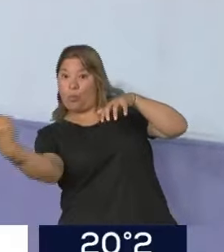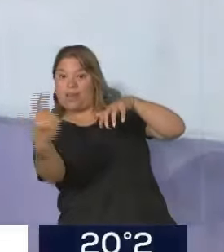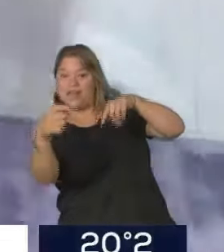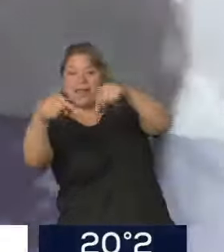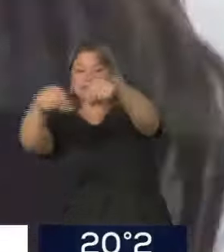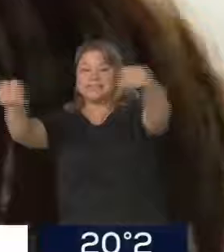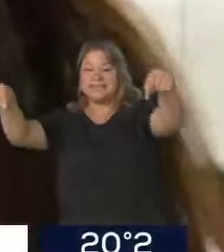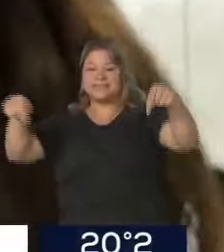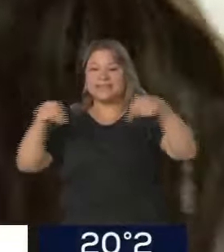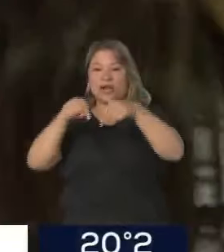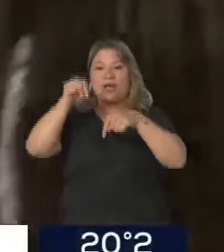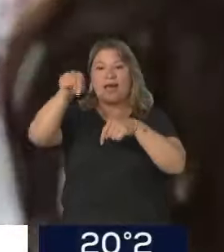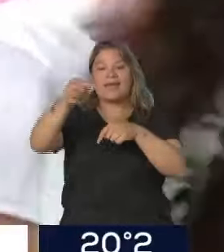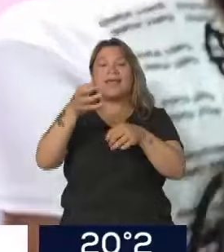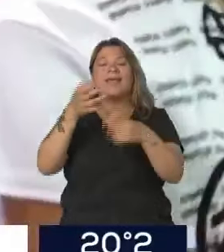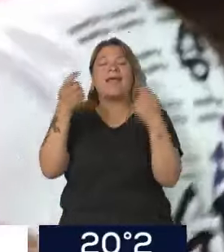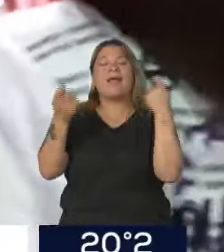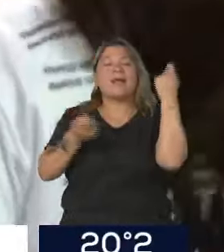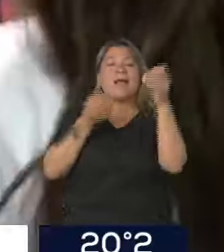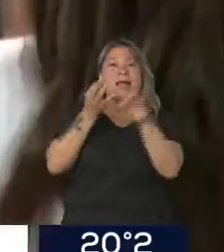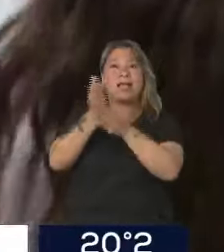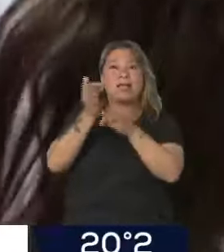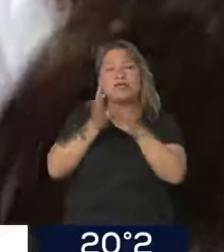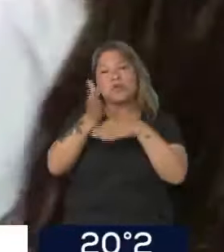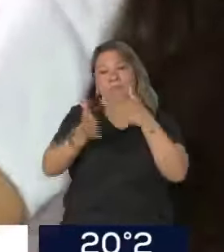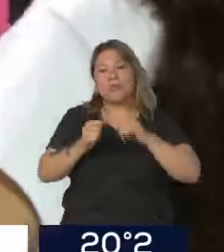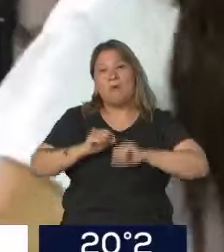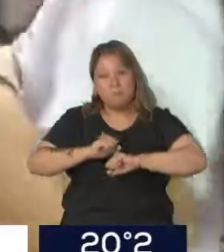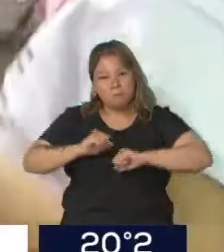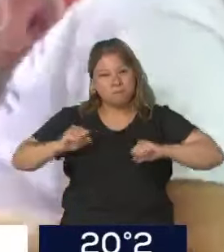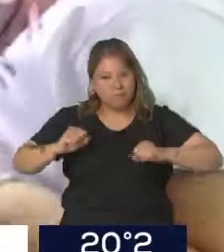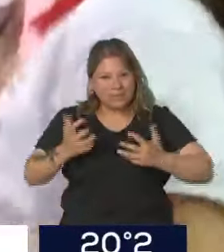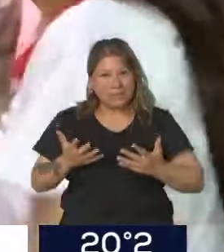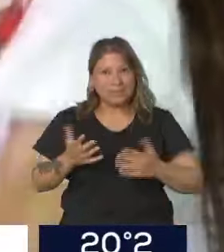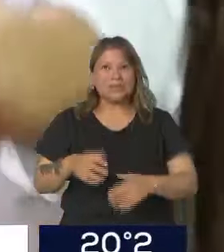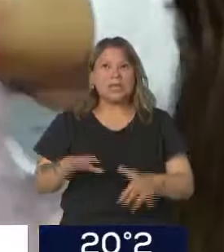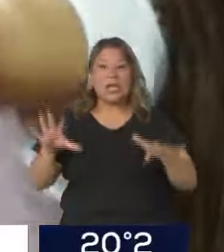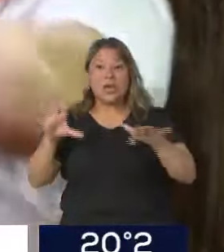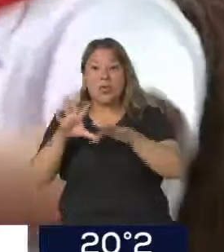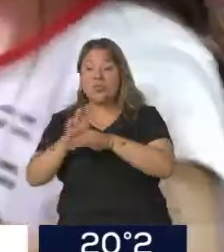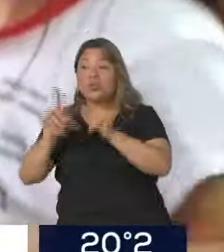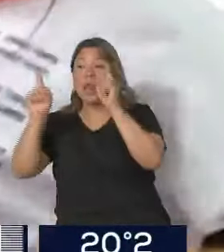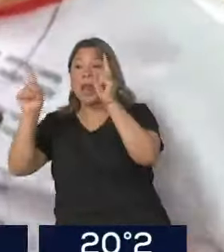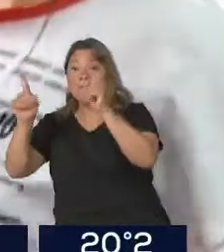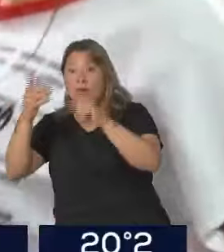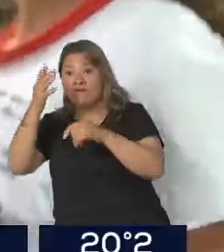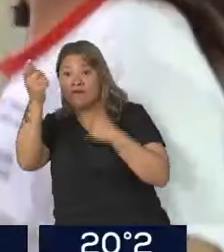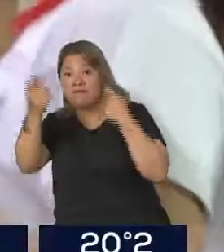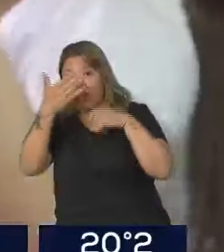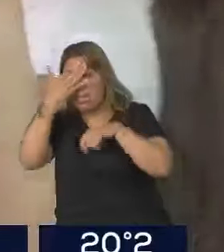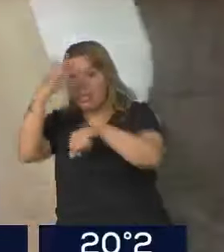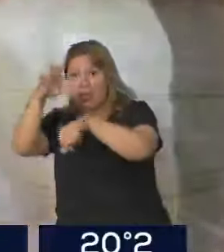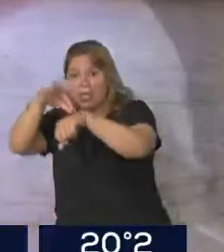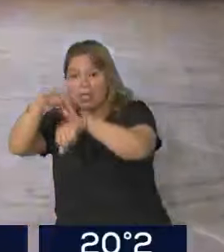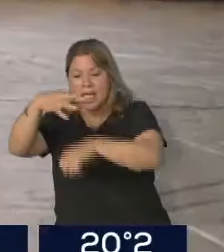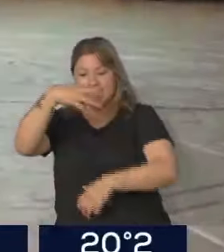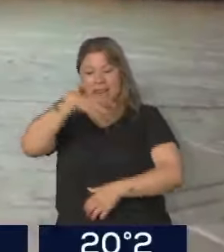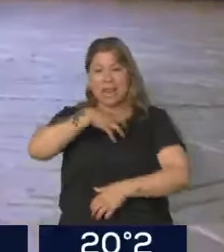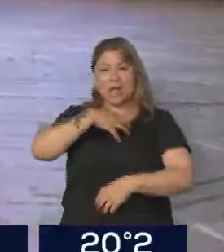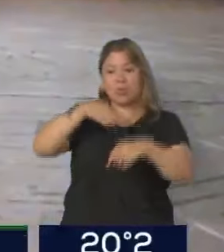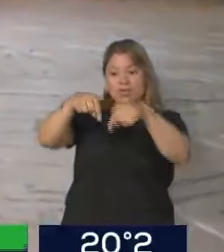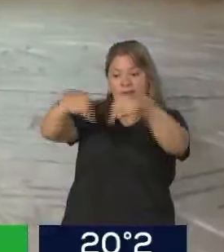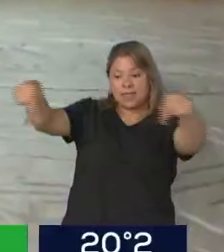ritmo. Entonces yo iba porque había quedado media gordita. Y justo se enferma la profe y me dice la dueña del salón, Marce, ¿no